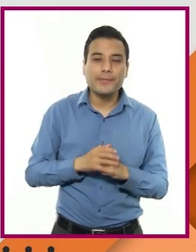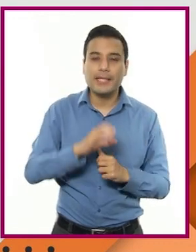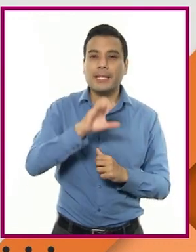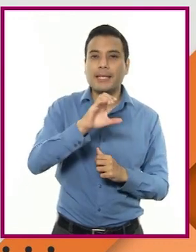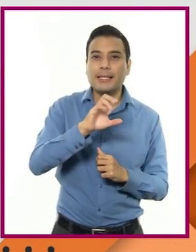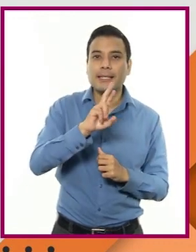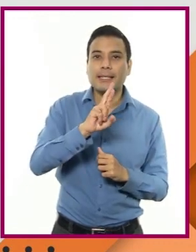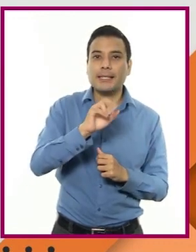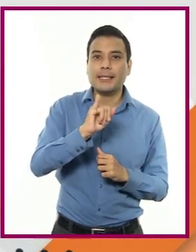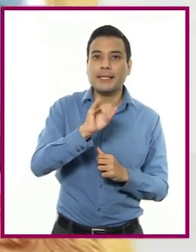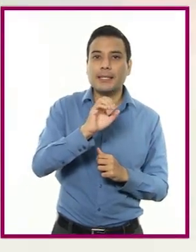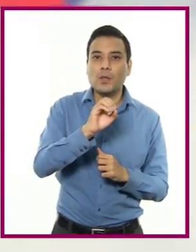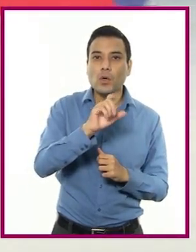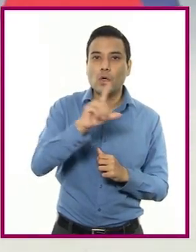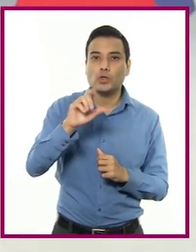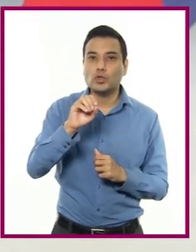criollos.